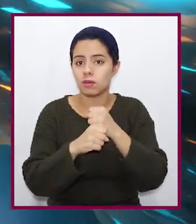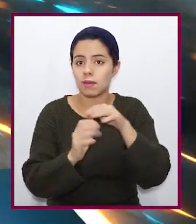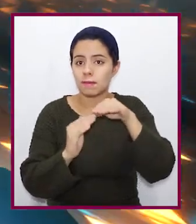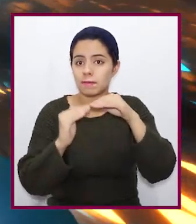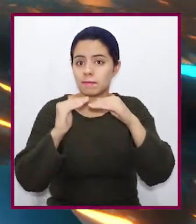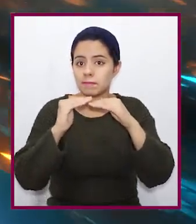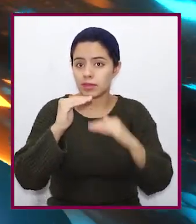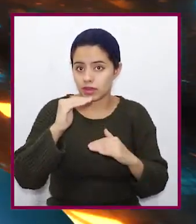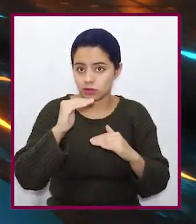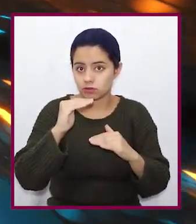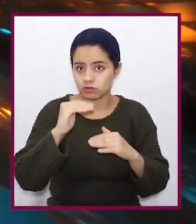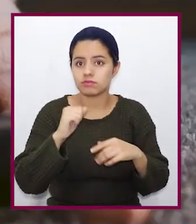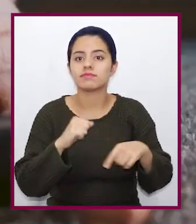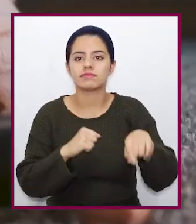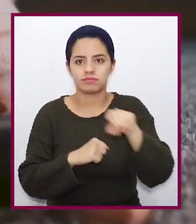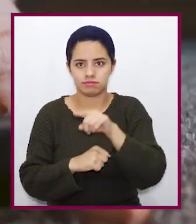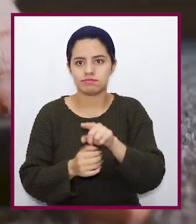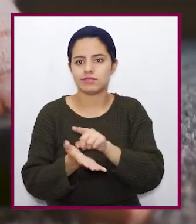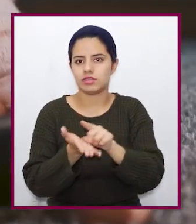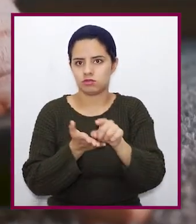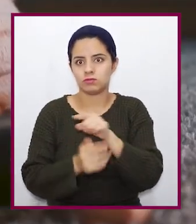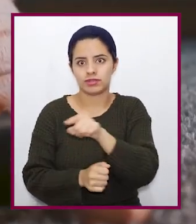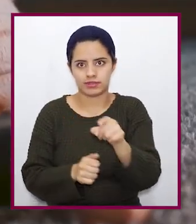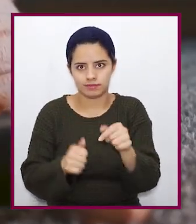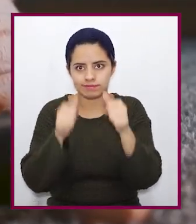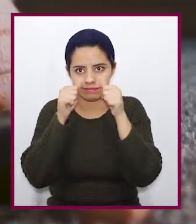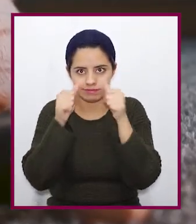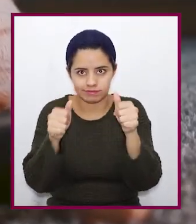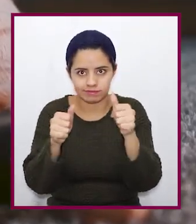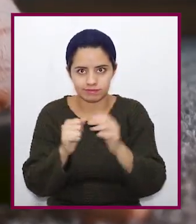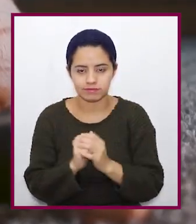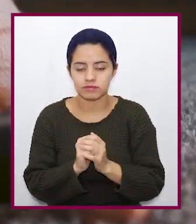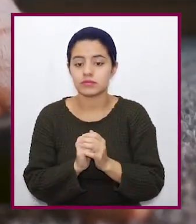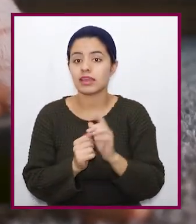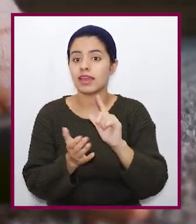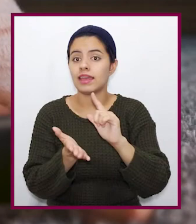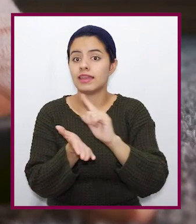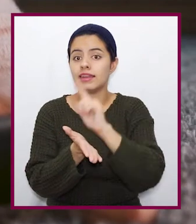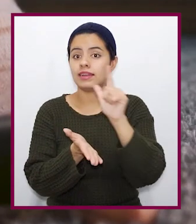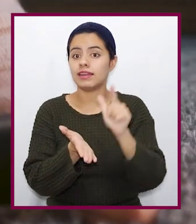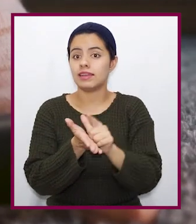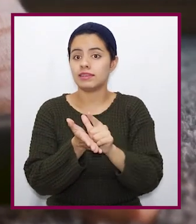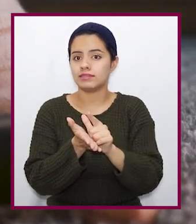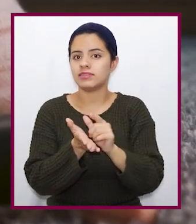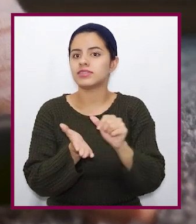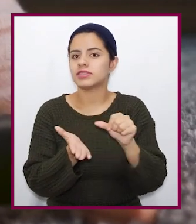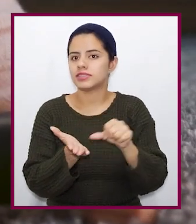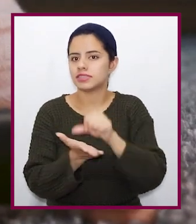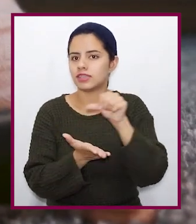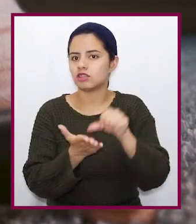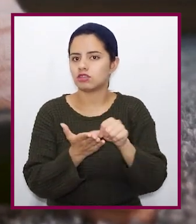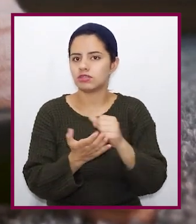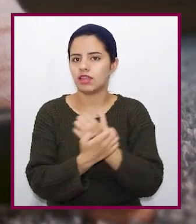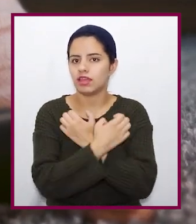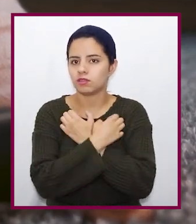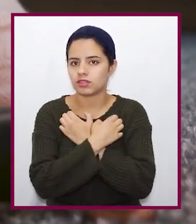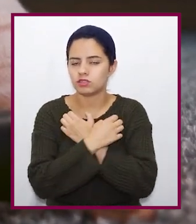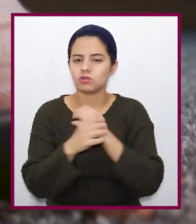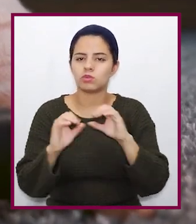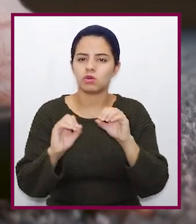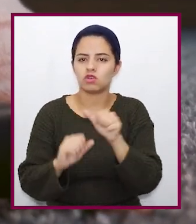Pongan mucha atención, en el que por ley, los centros educativos o cualquier empresa o persona que